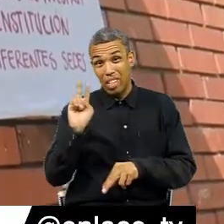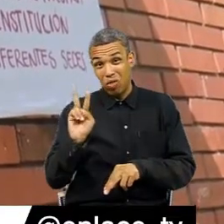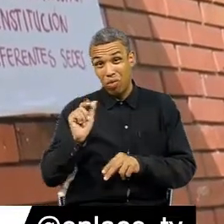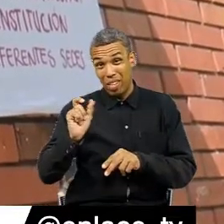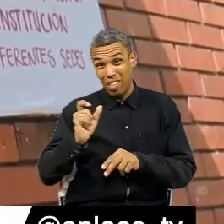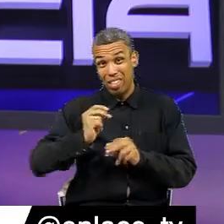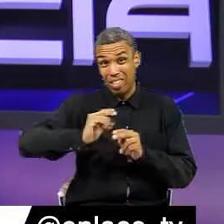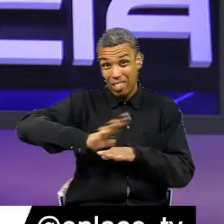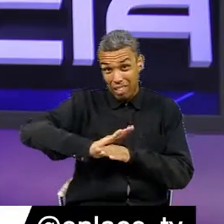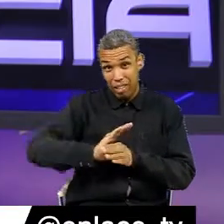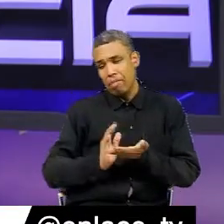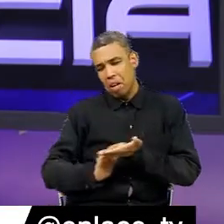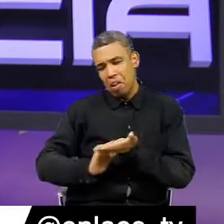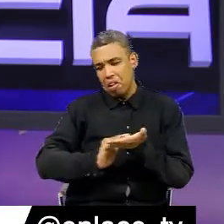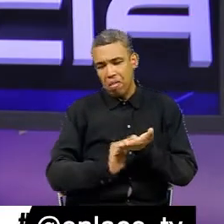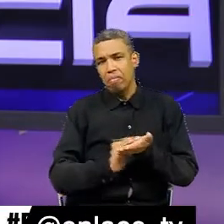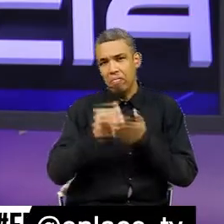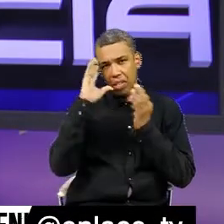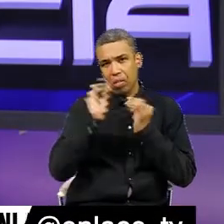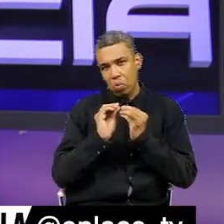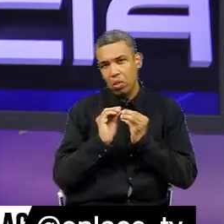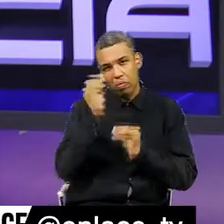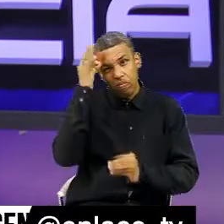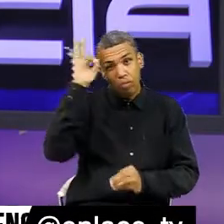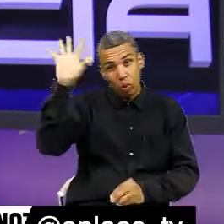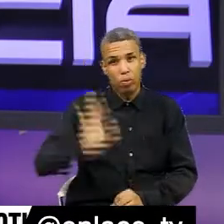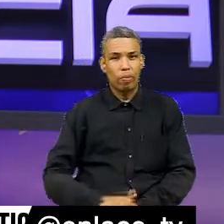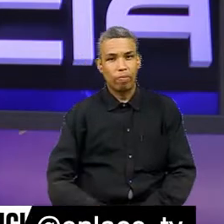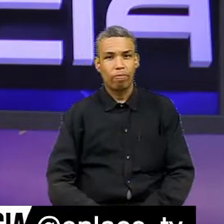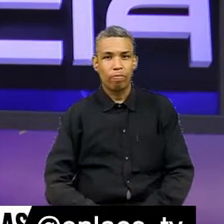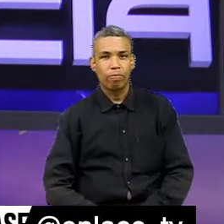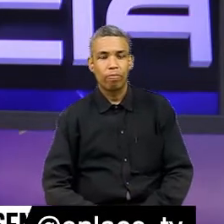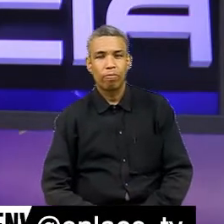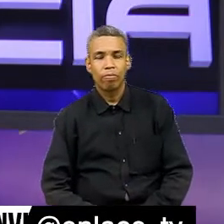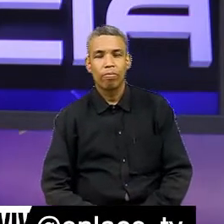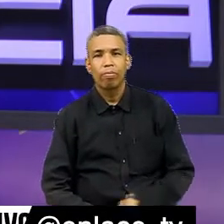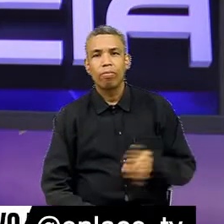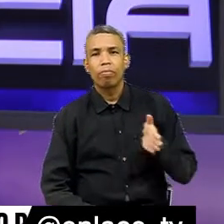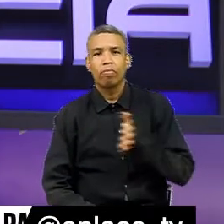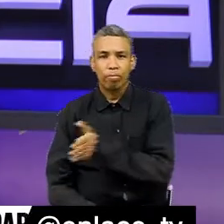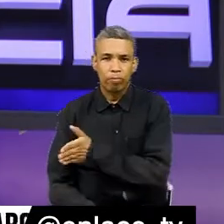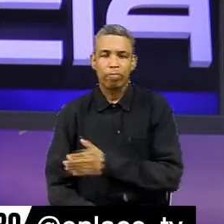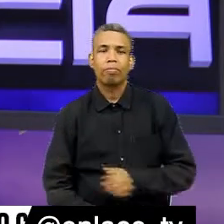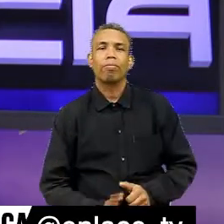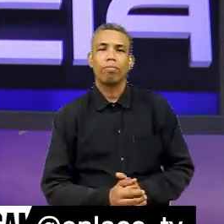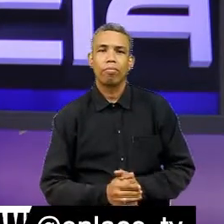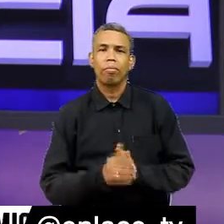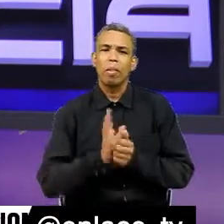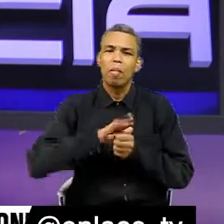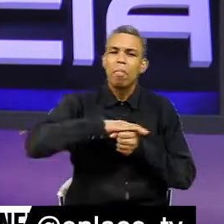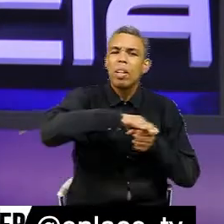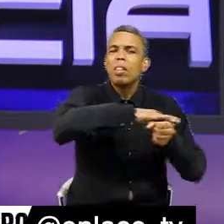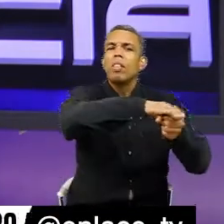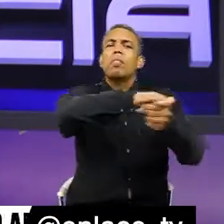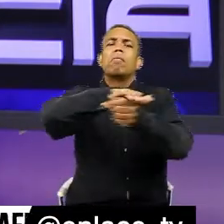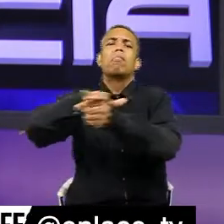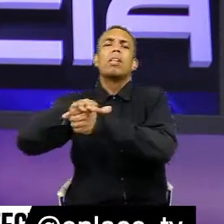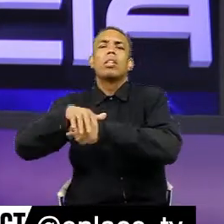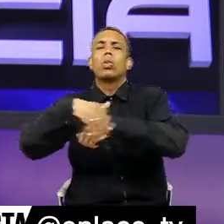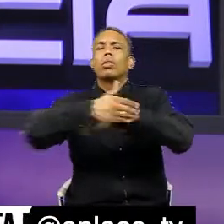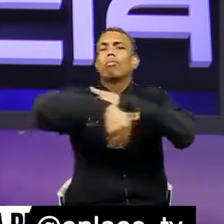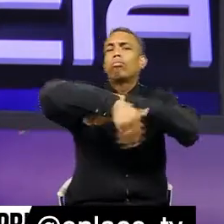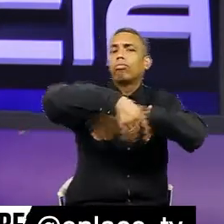actividades. Gobierno municipal anuncia el inicio de la autopavimentación. Los primeros barrios a intervenir serán El Novalito